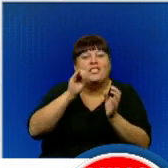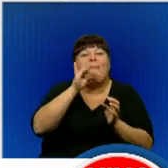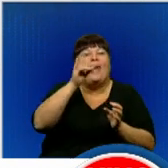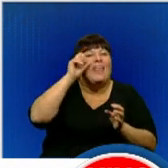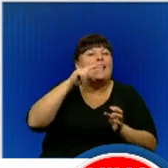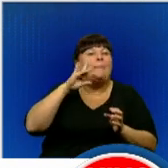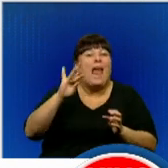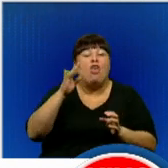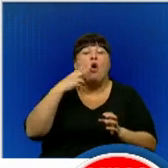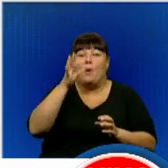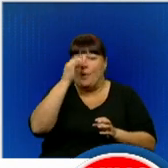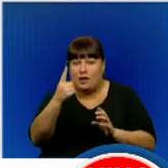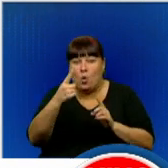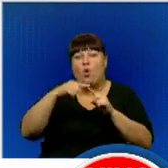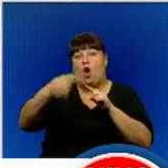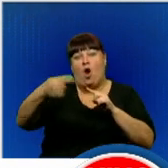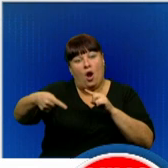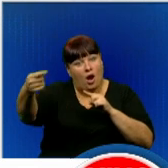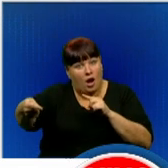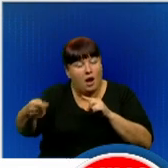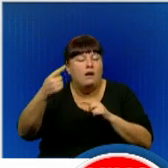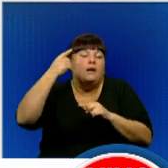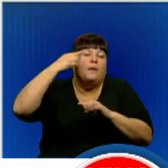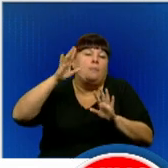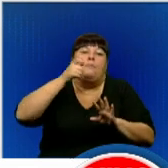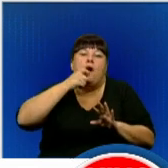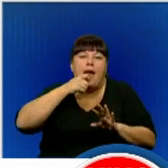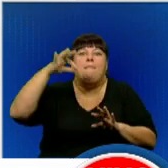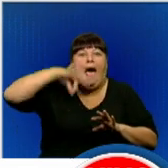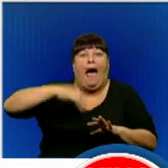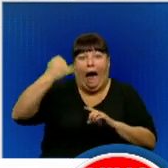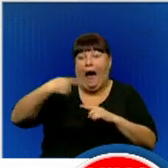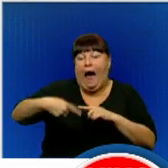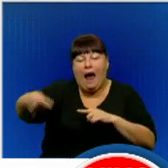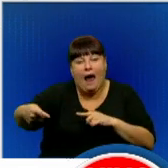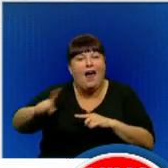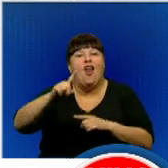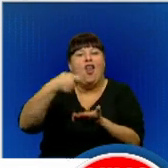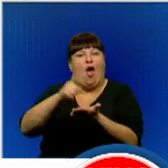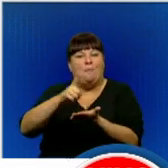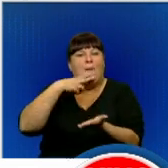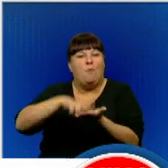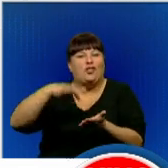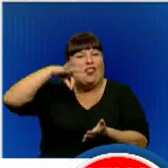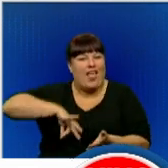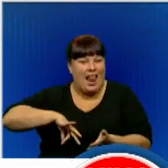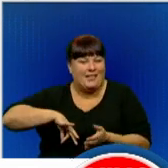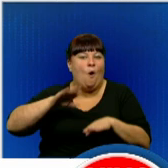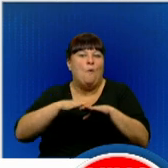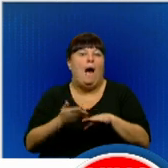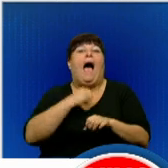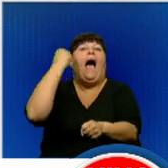2021 y en los años siguientes suponiendo que obtuviera ganancias no pagaría impuesto a las ganancias